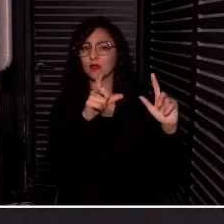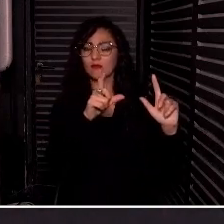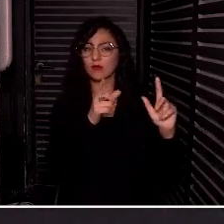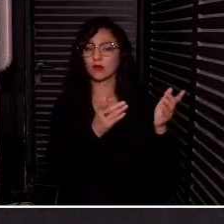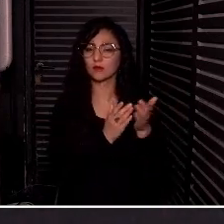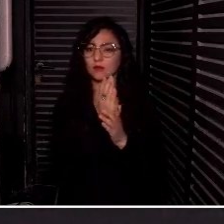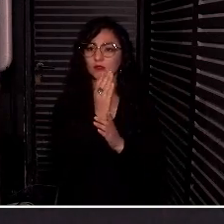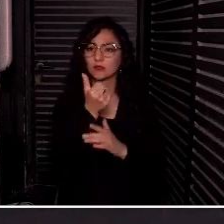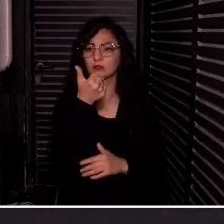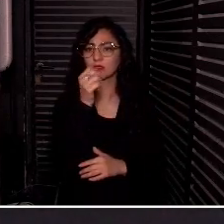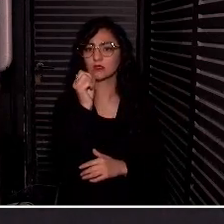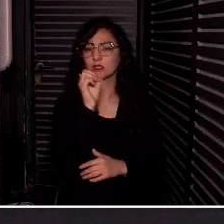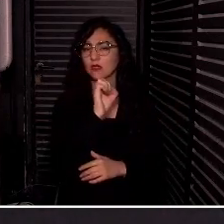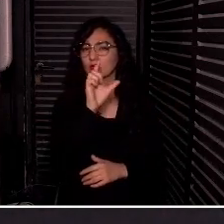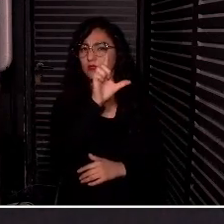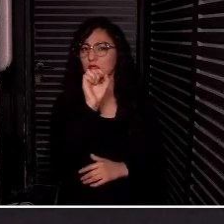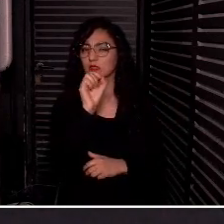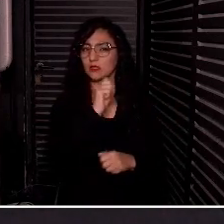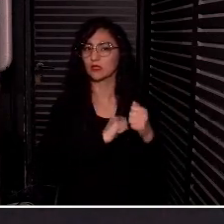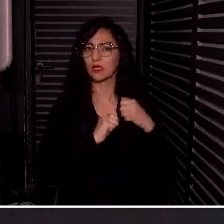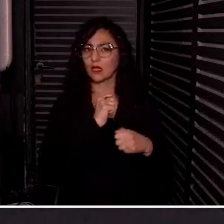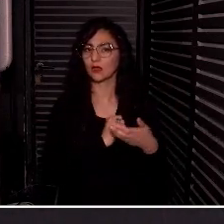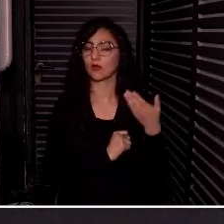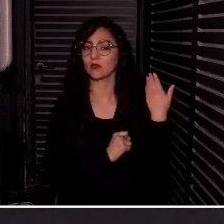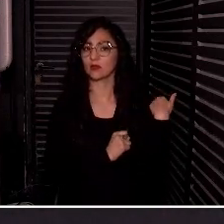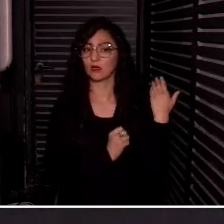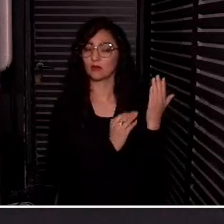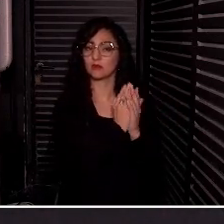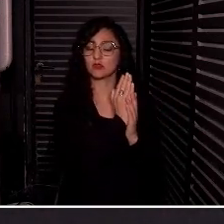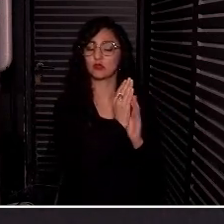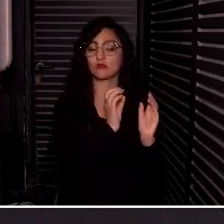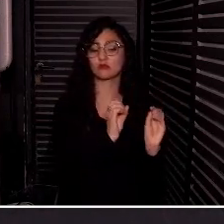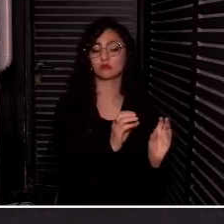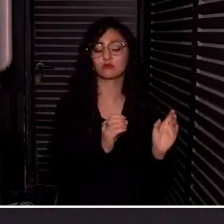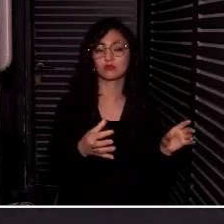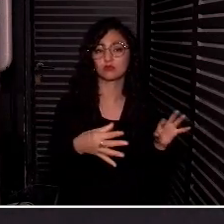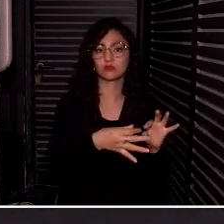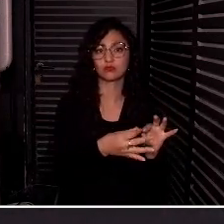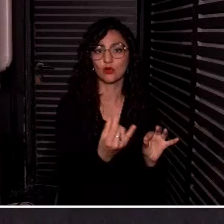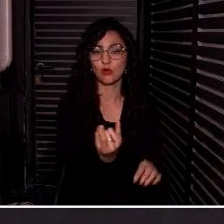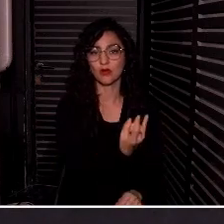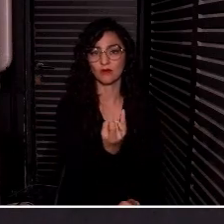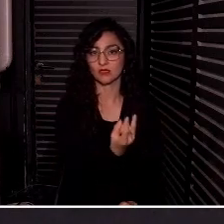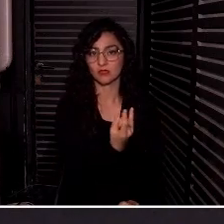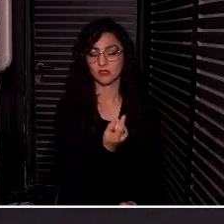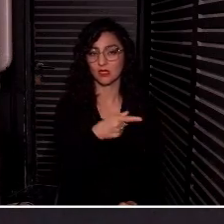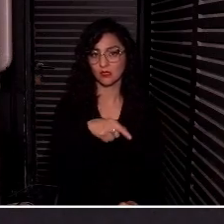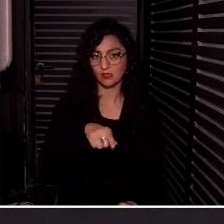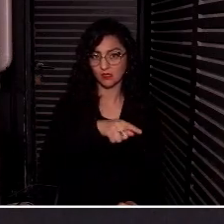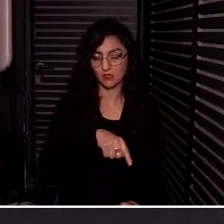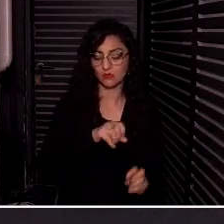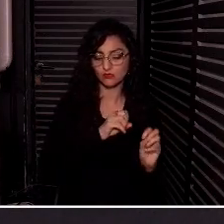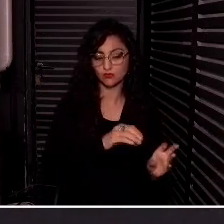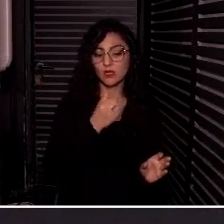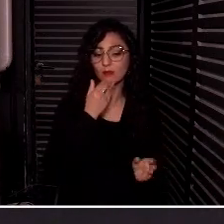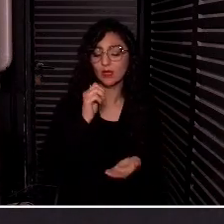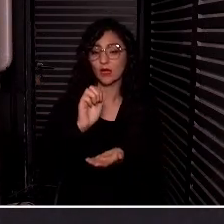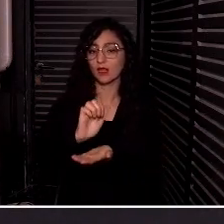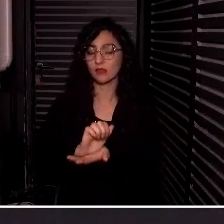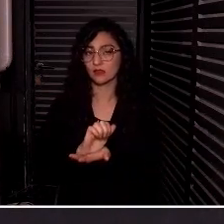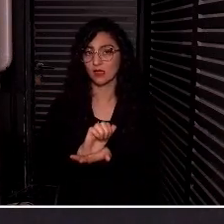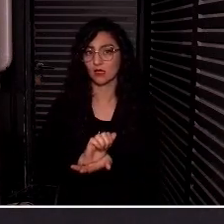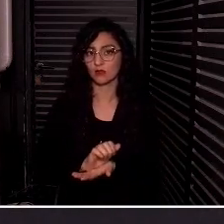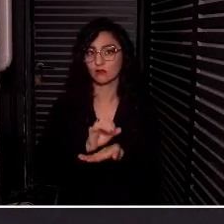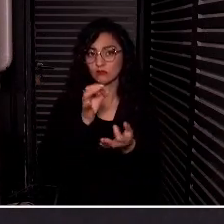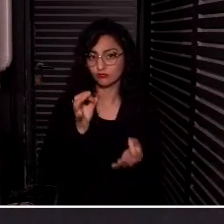hace 60 70 años atrás como una televisión Universitaria vinculada solamente a la universidad y a el estado un canal Estatal